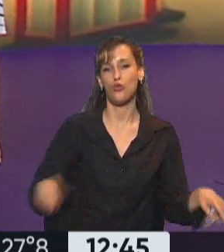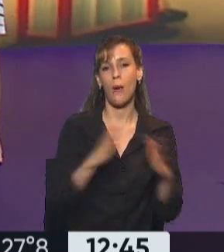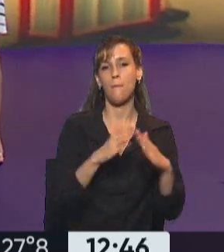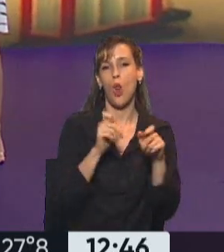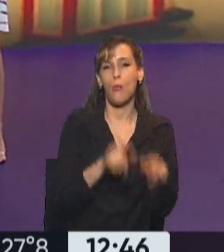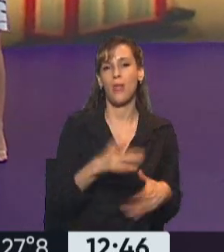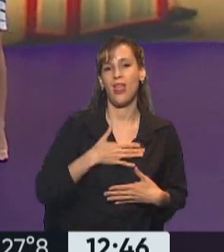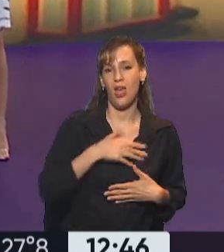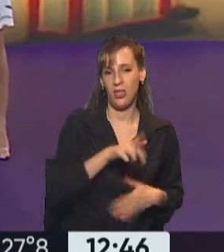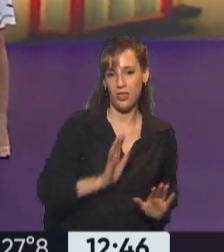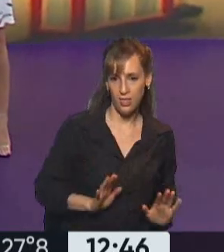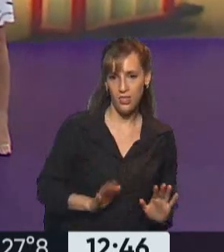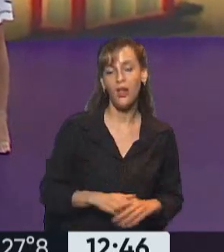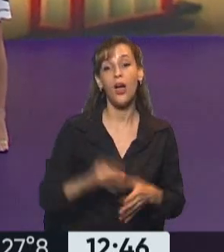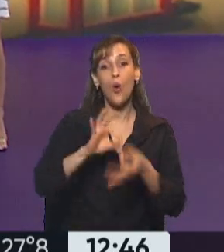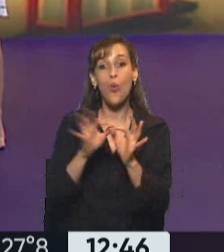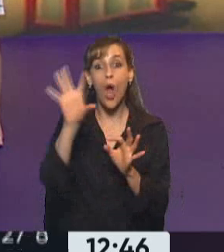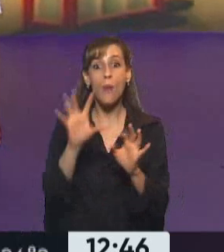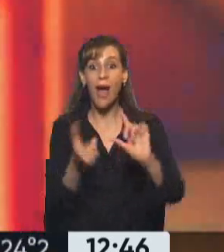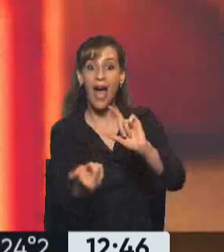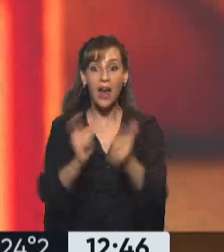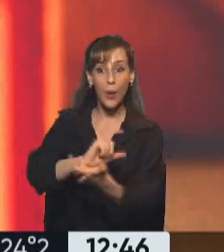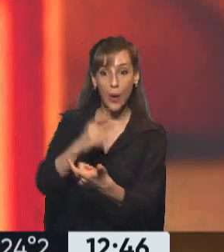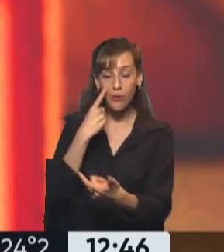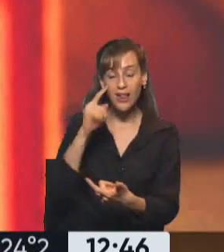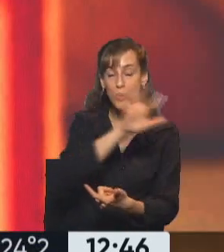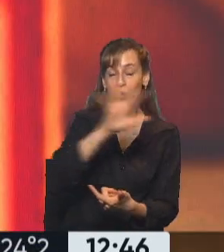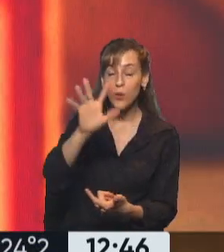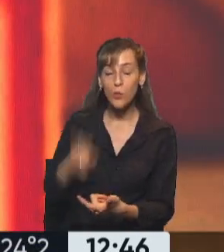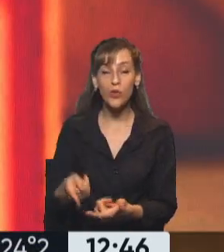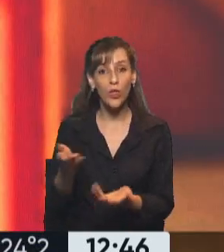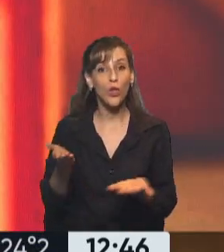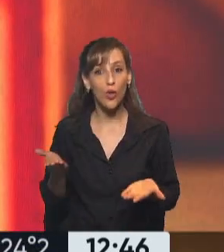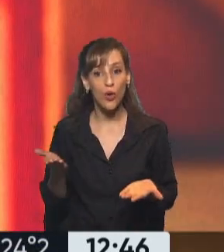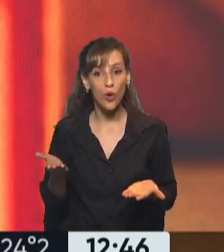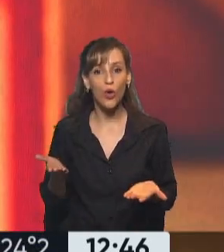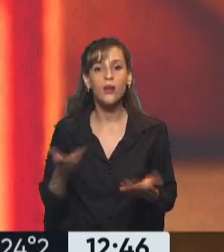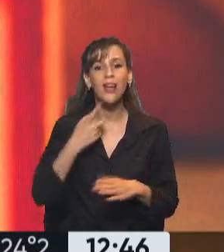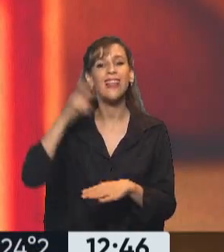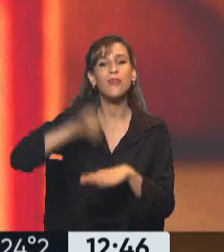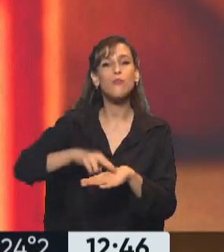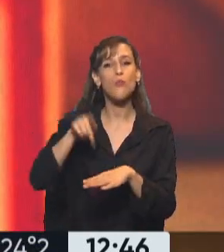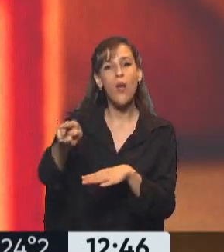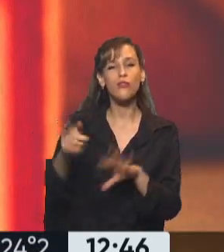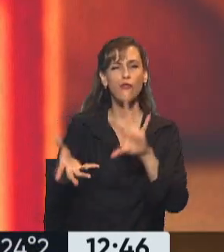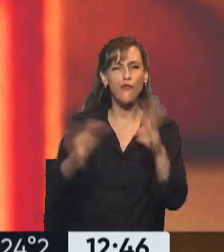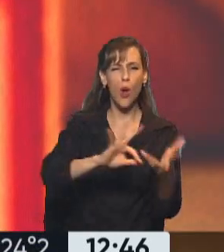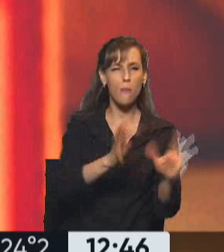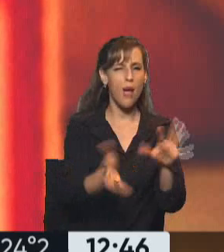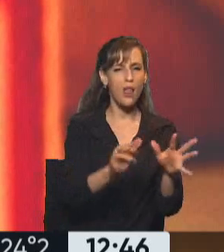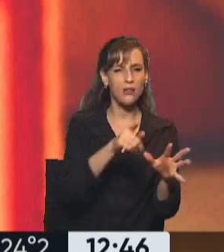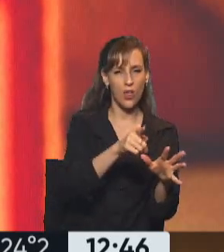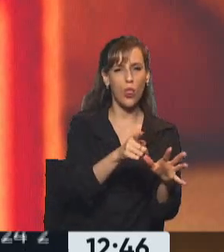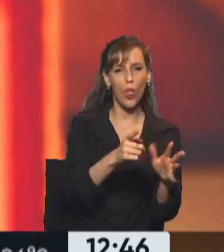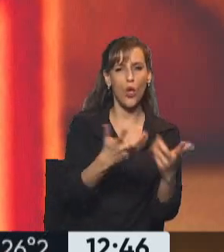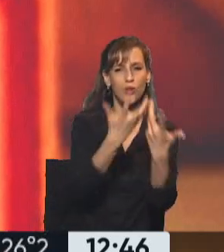casi al revés, digo, es el 55%. Entonces, puede haber una estructura tributaria que se parezca a la europea y que los liberales